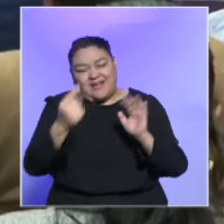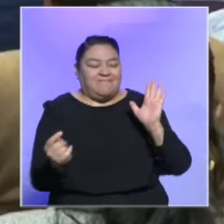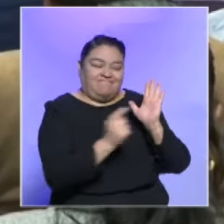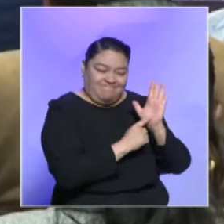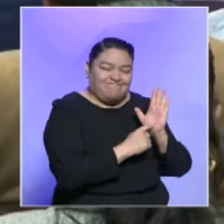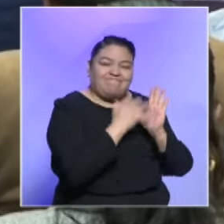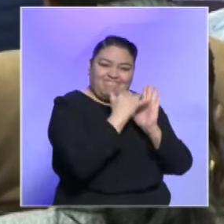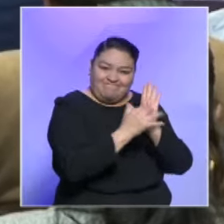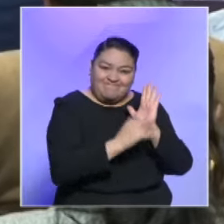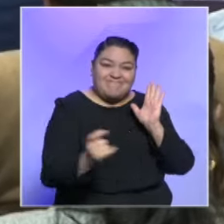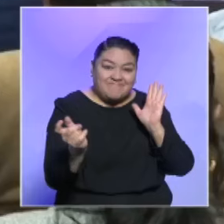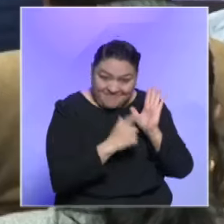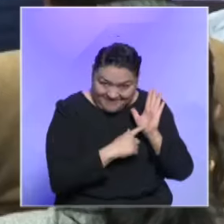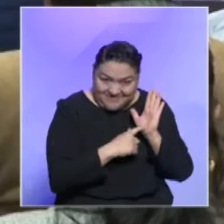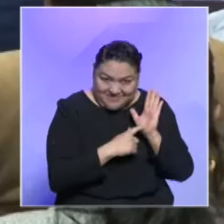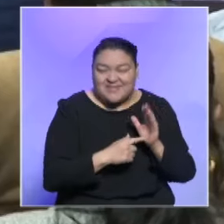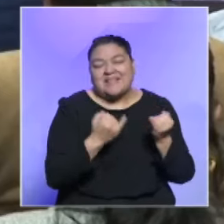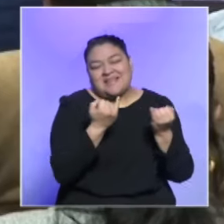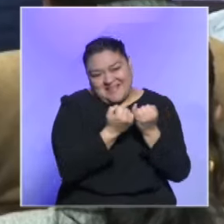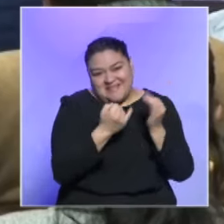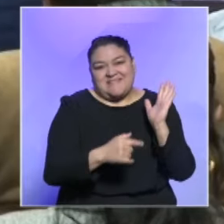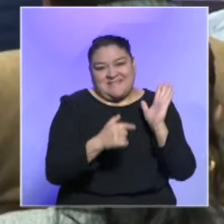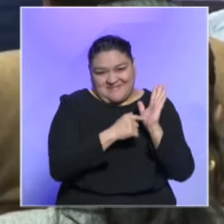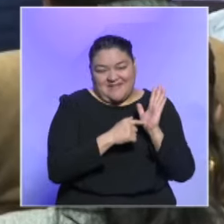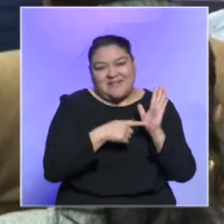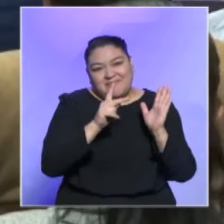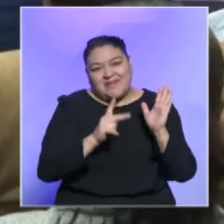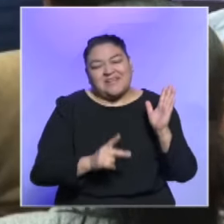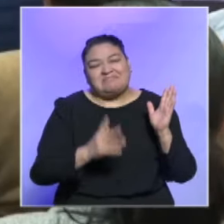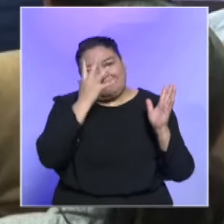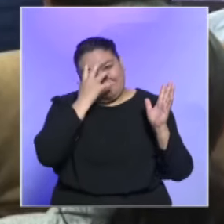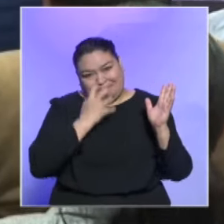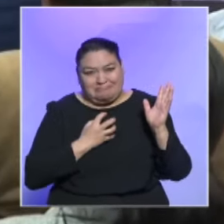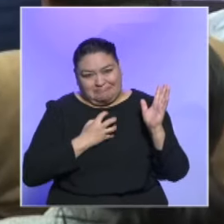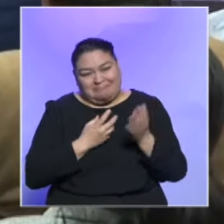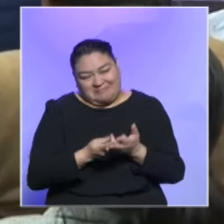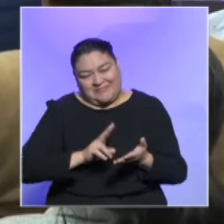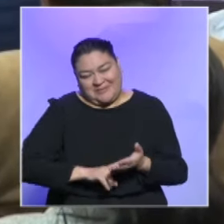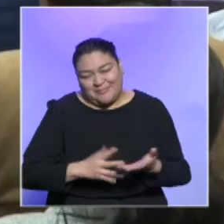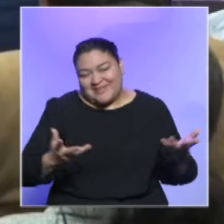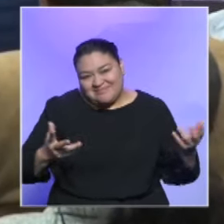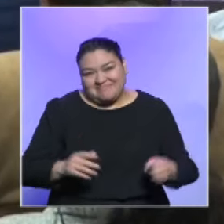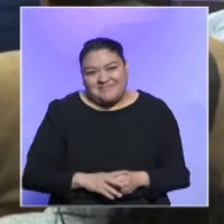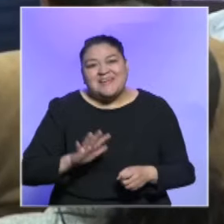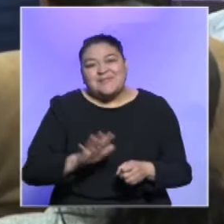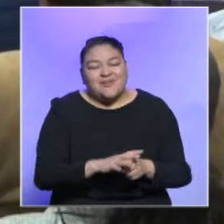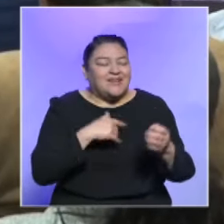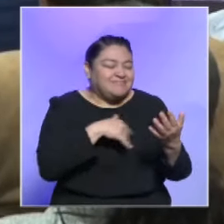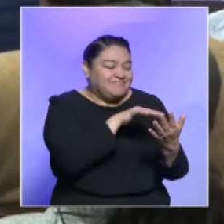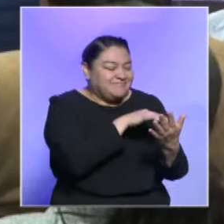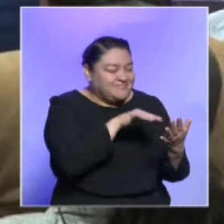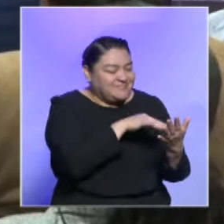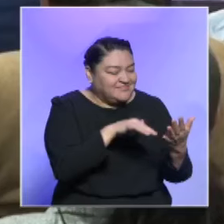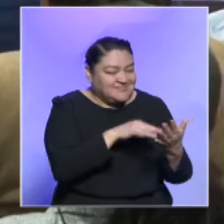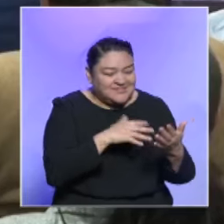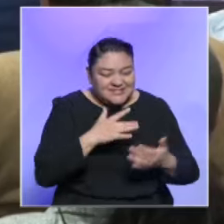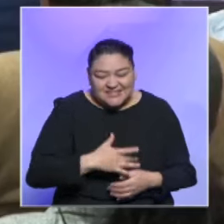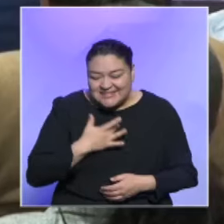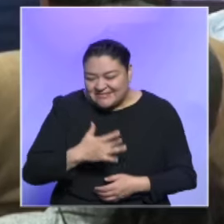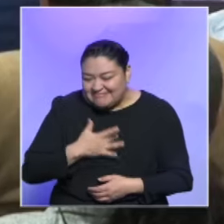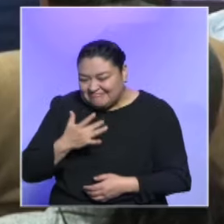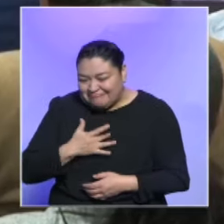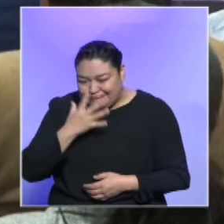Pero también, y paradójicamente, decepcionante, porque terminamos todos de alguna manera